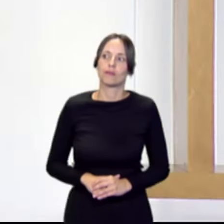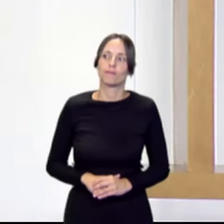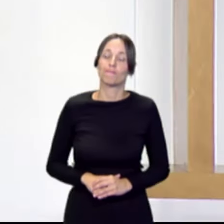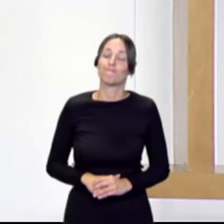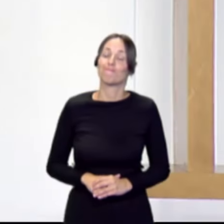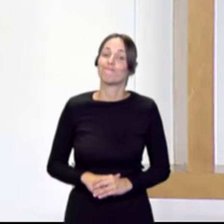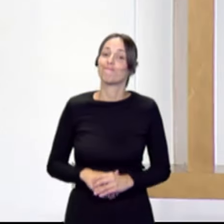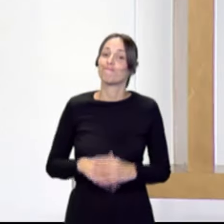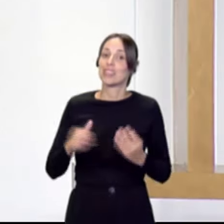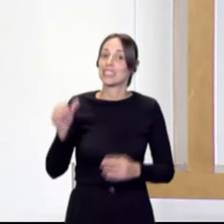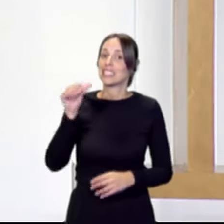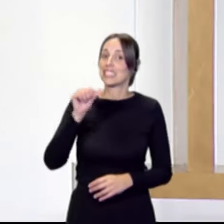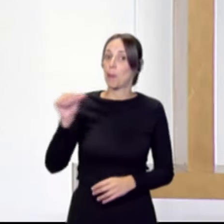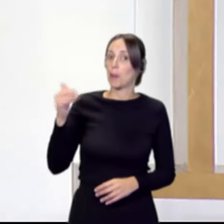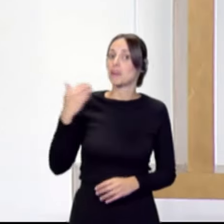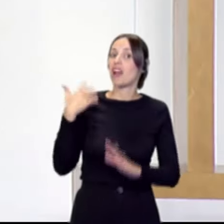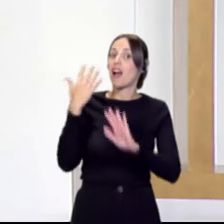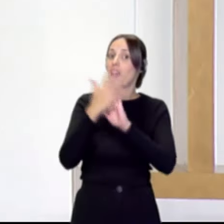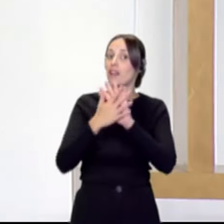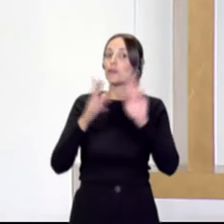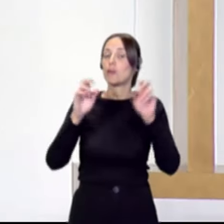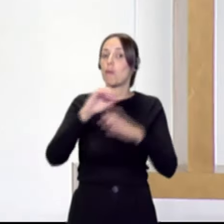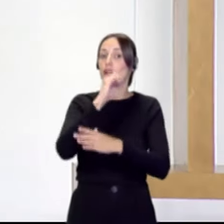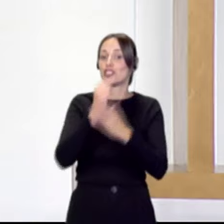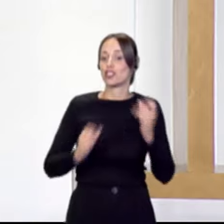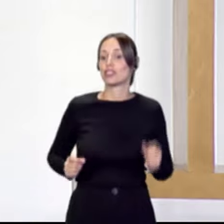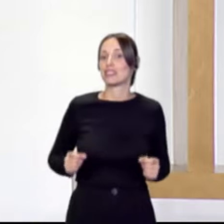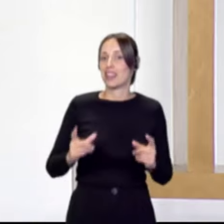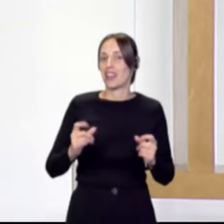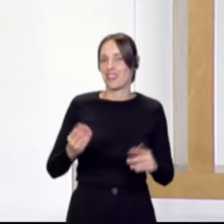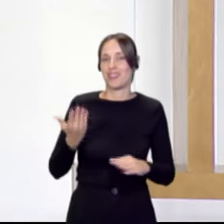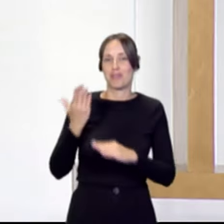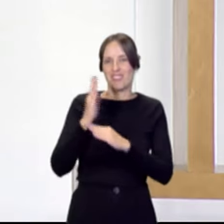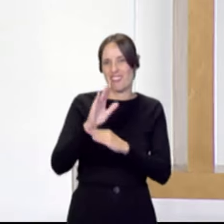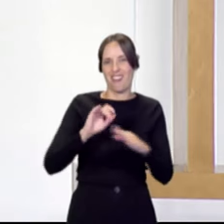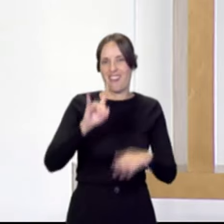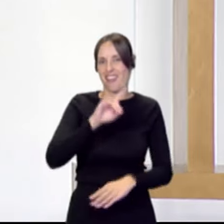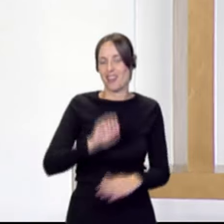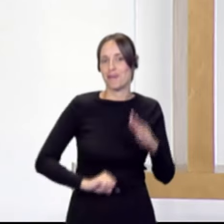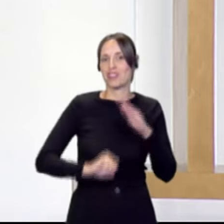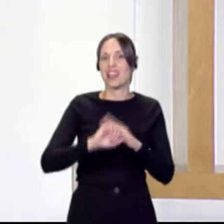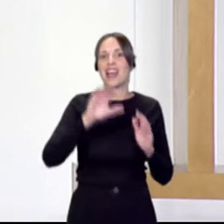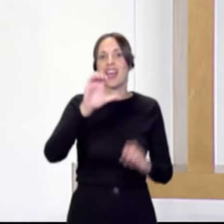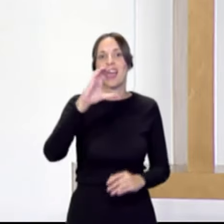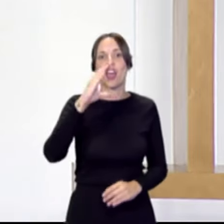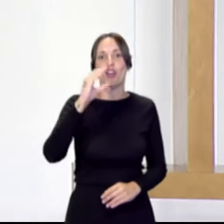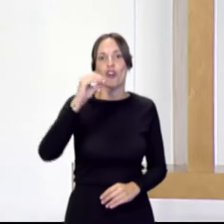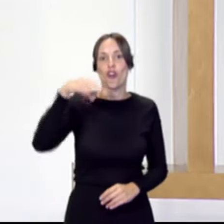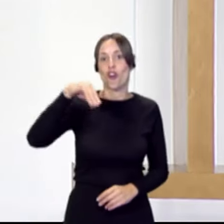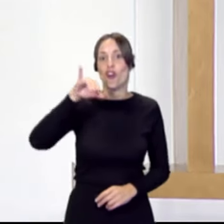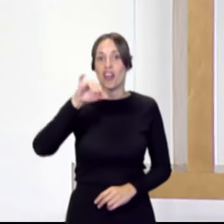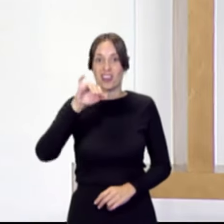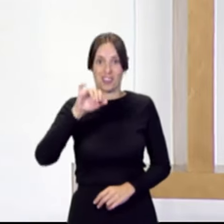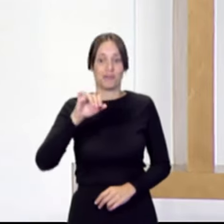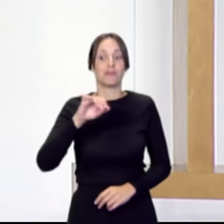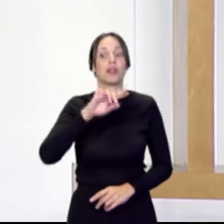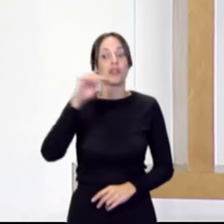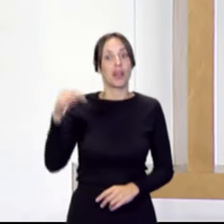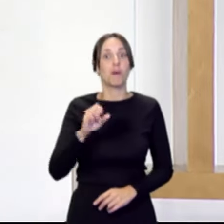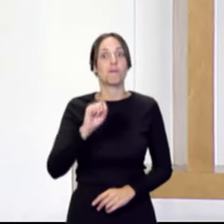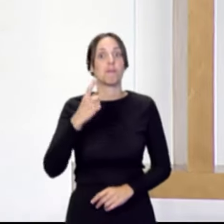Y la semana pasada les hablábamos de baloncesto en silla de ruedas con el máximo representante canario, el Econi, por debajo, en la primera división. Hay